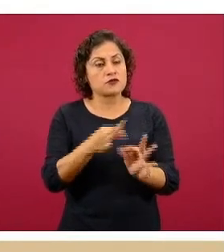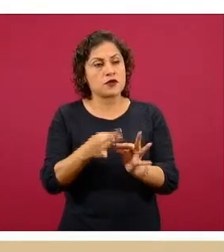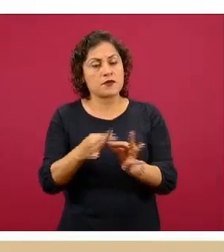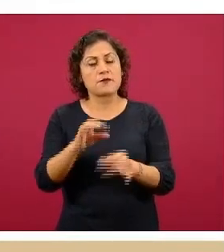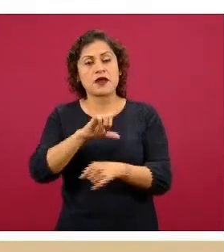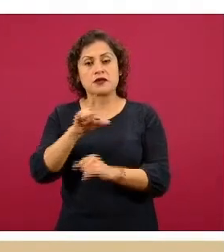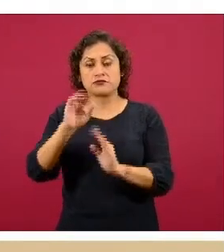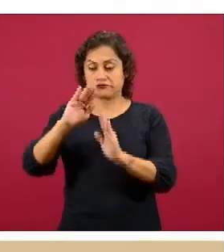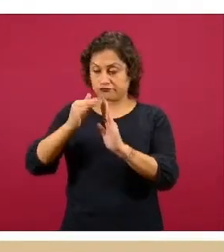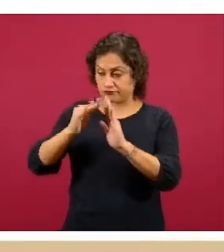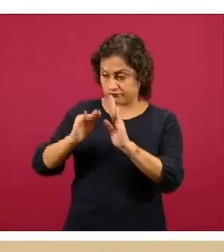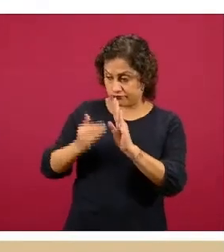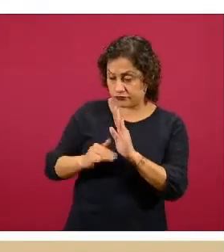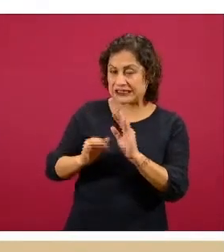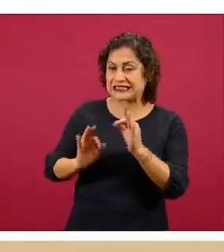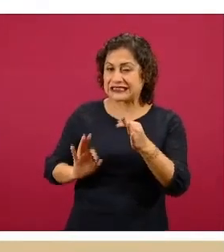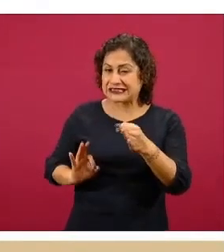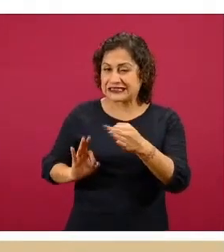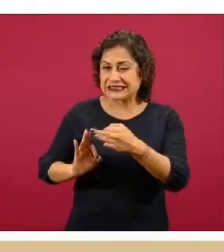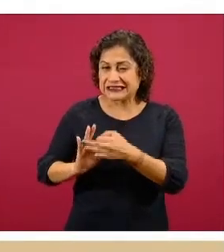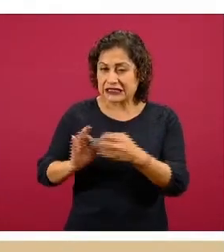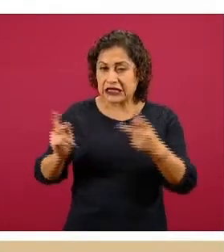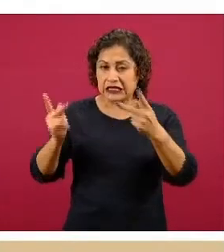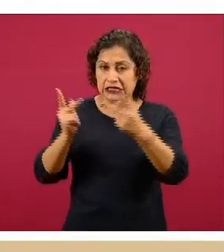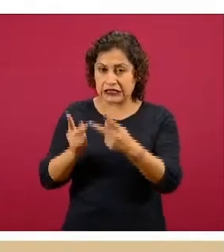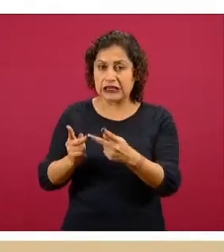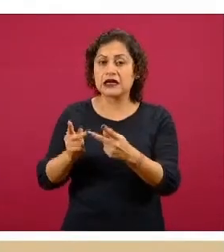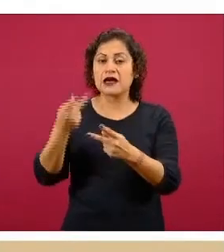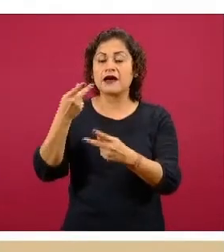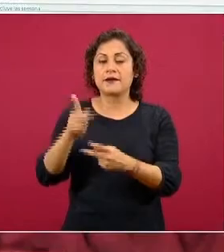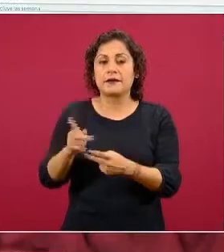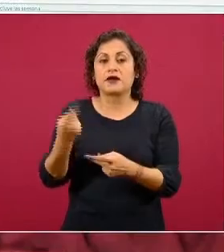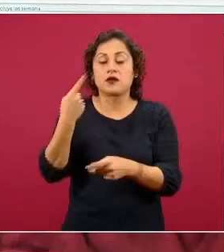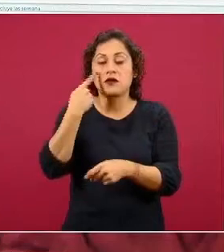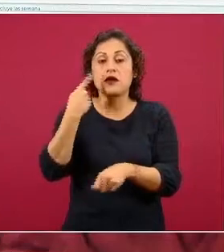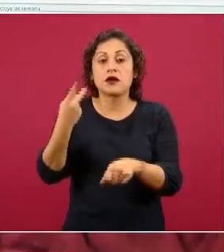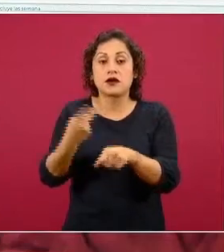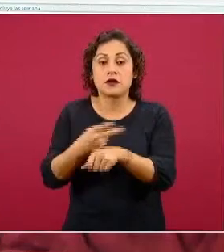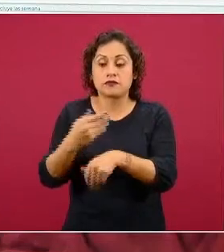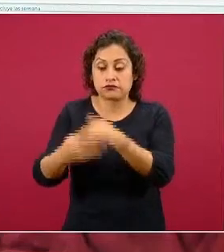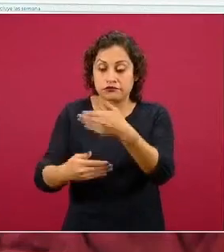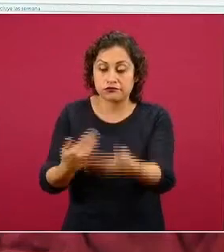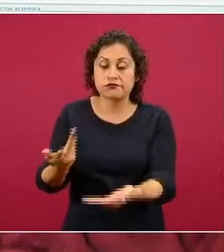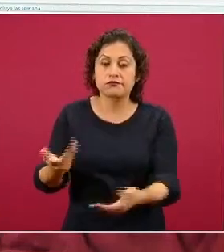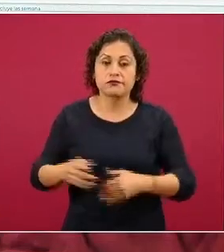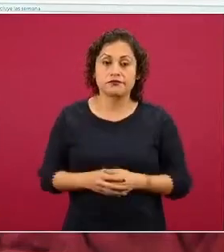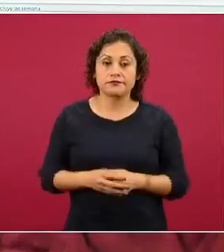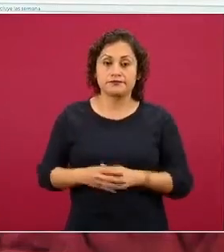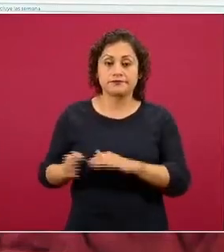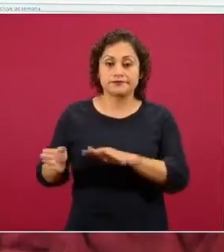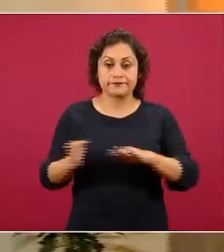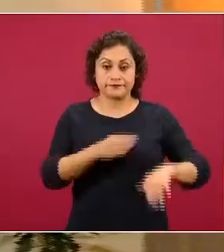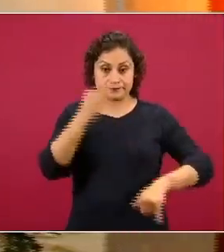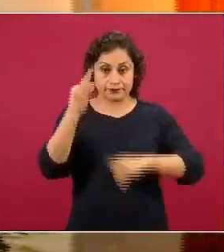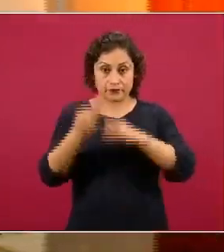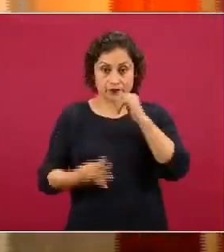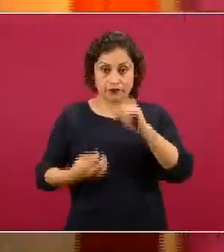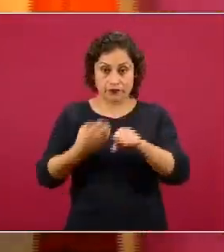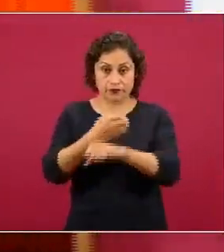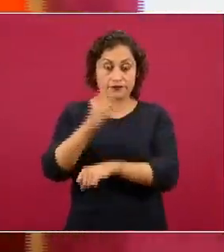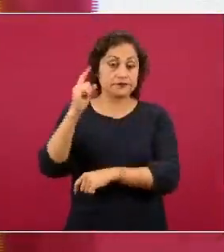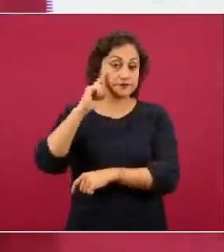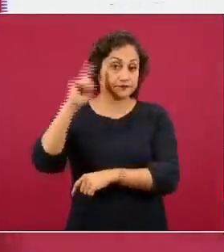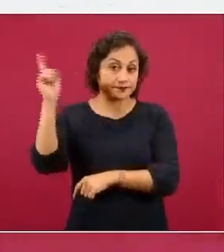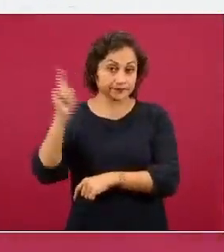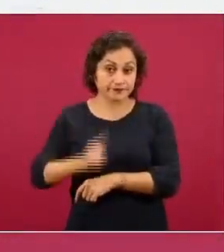niveles de lo esperado, pero lo que tenemos que ver es qué ha pasado en las últimas semanas con el subregistro. Y finalmente el estado de Zacatecas, que